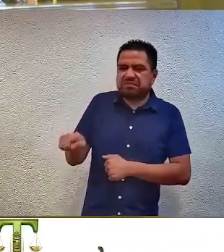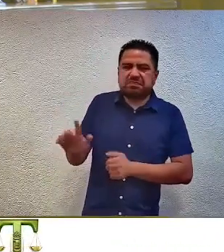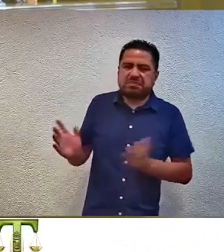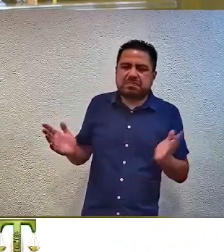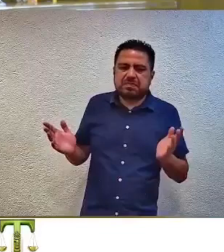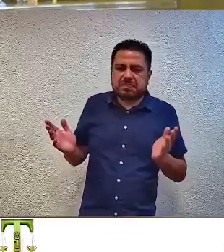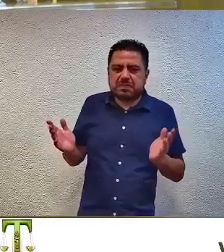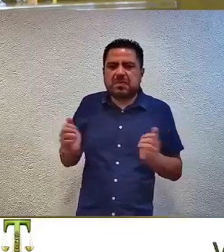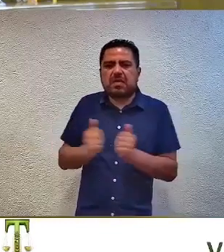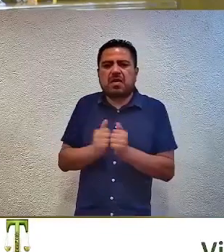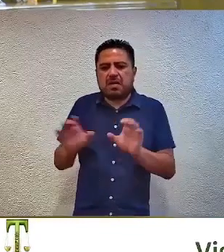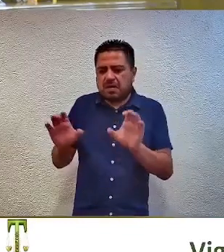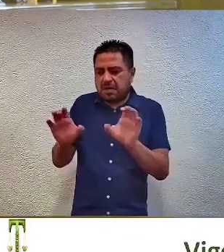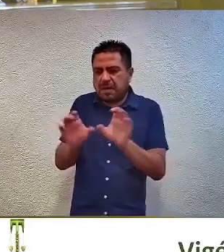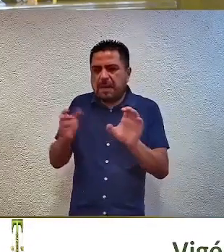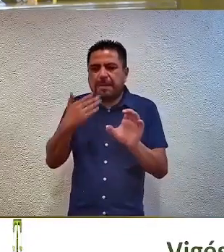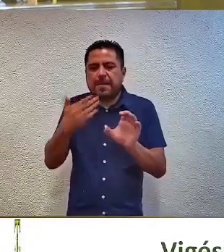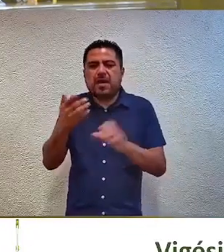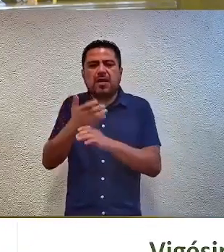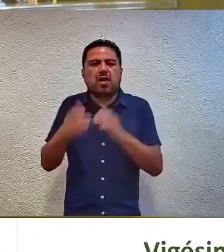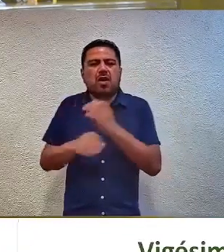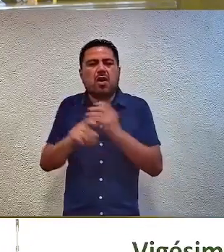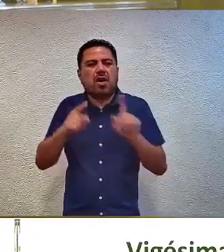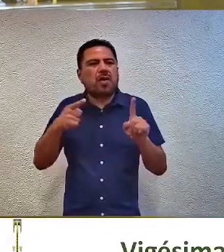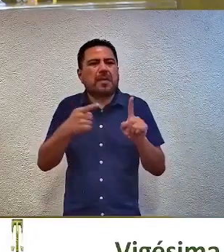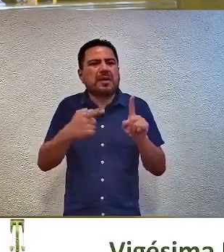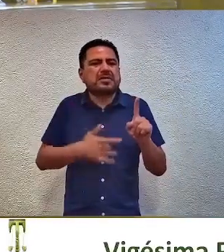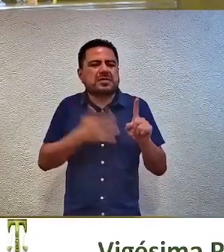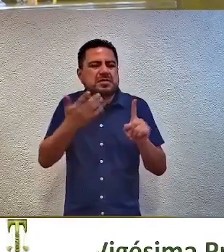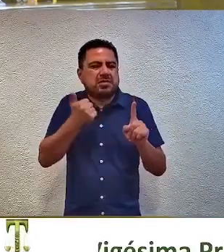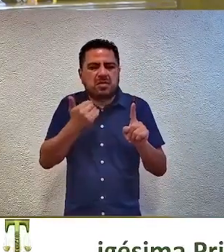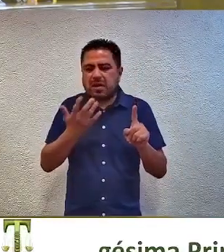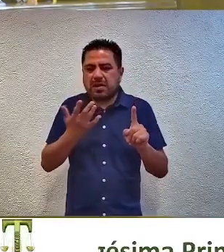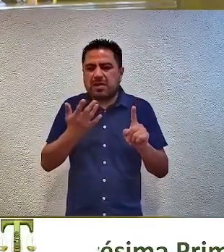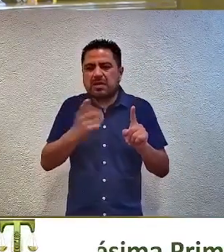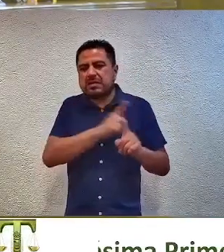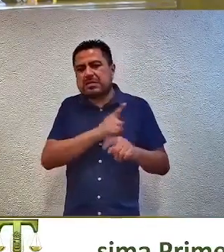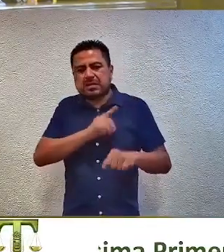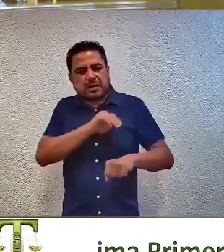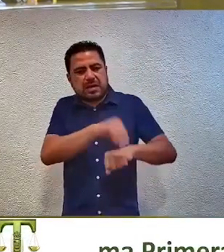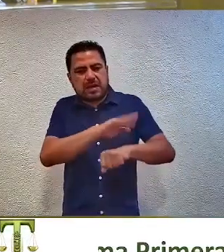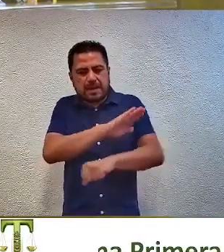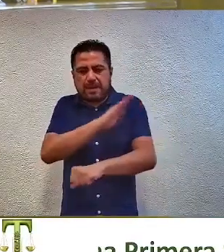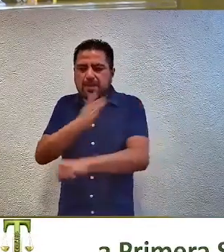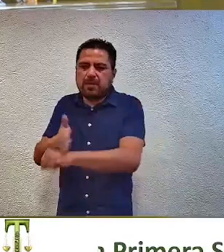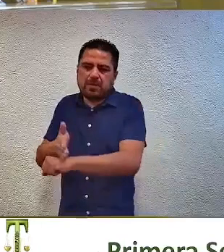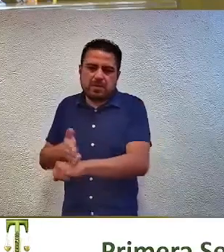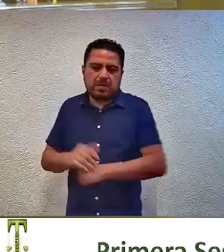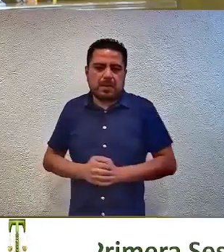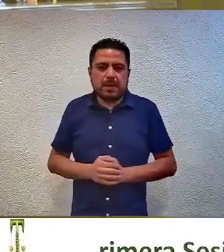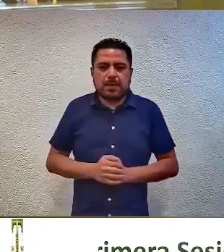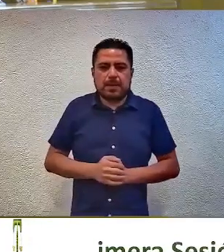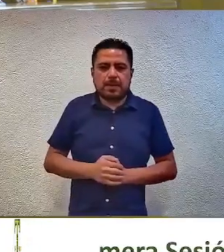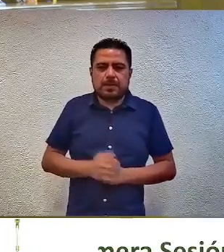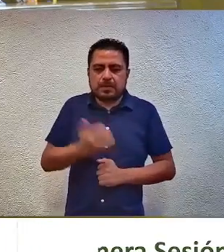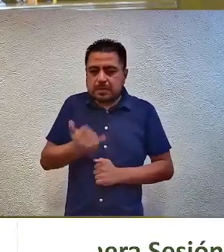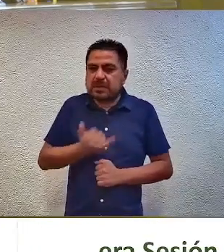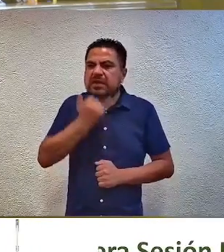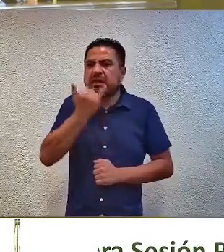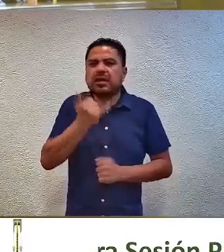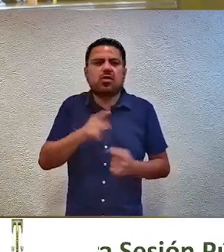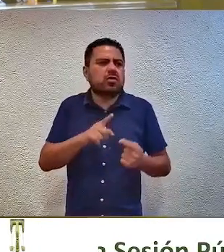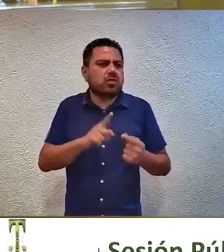que al acreditarse los elementos objetivo y subjetivo debió imponerse la sanción correspondiente. Lo erróneo radica